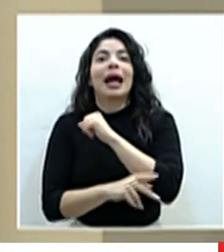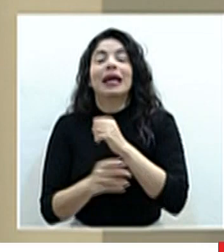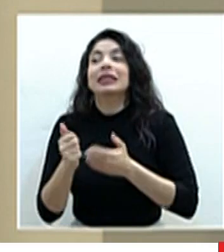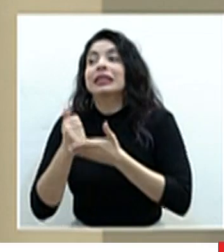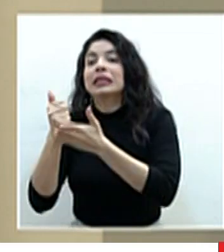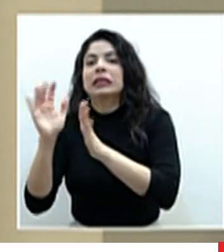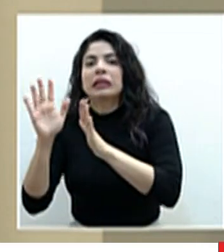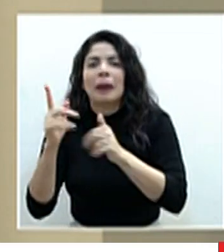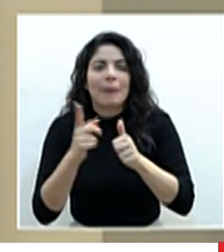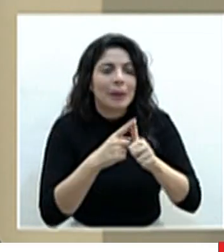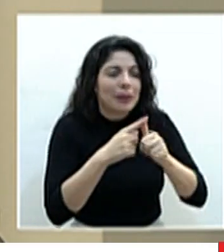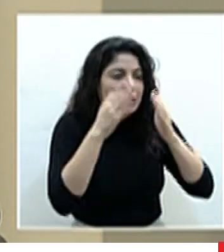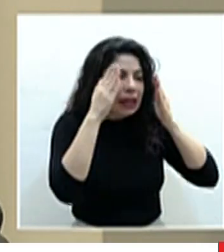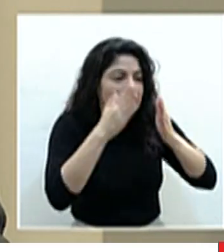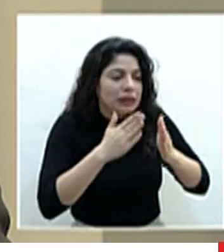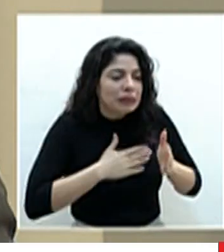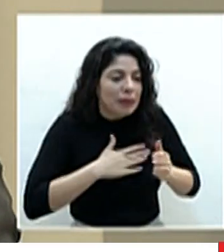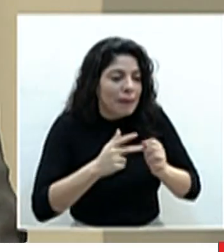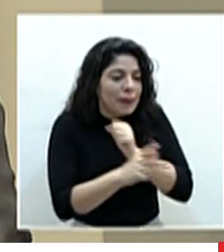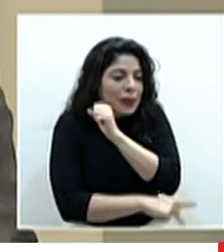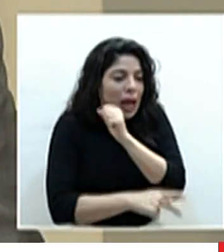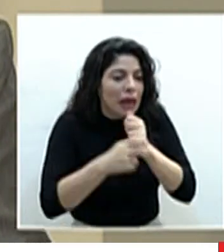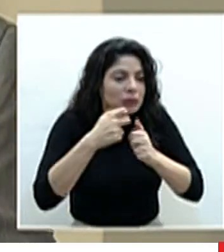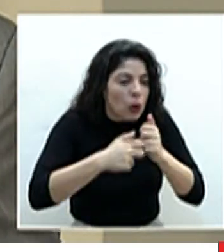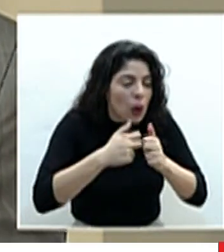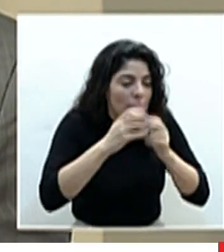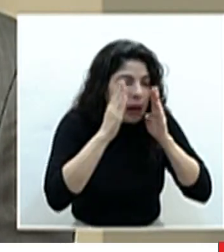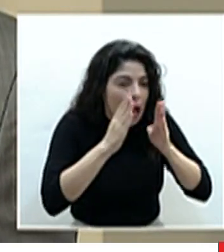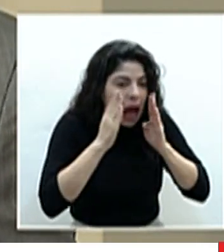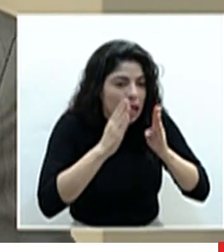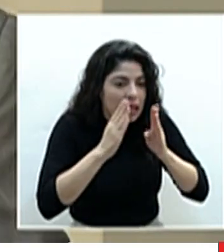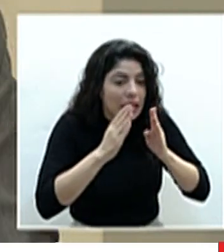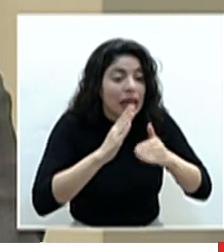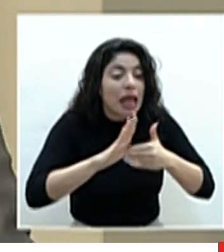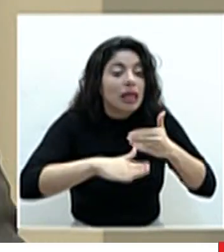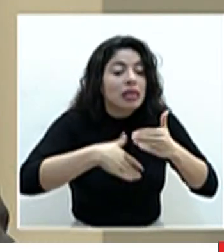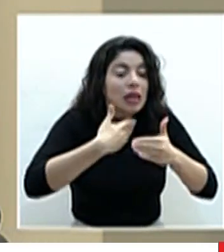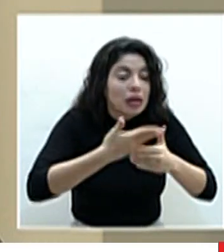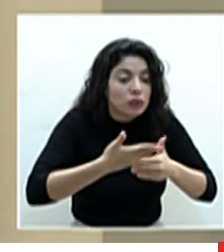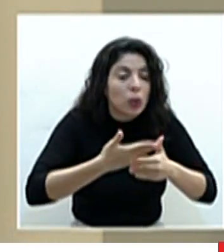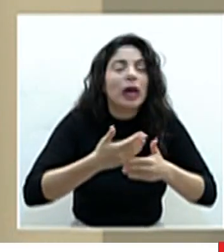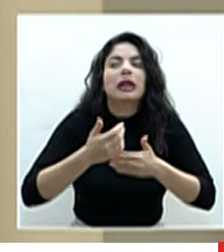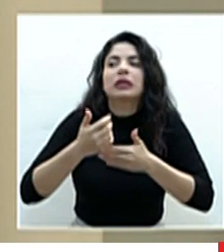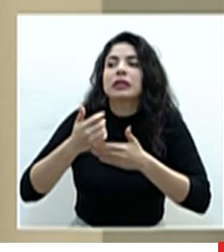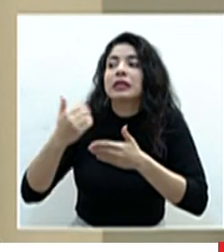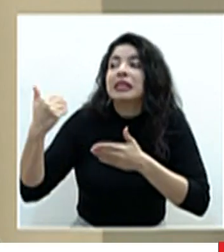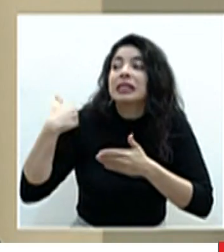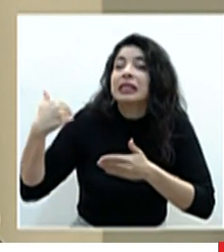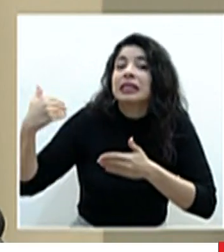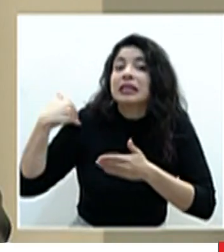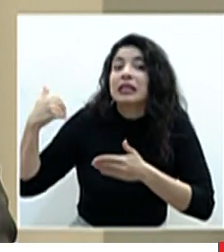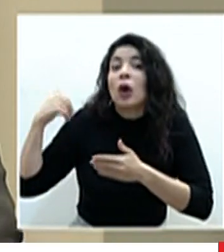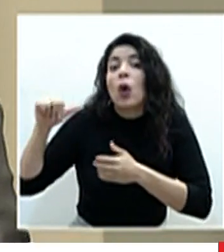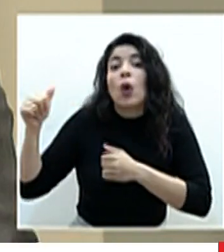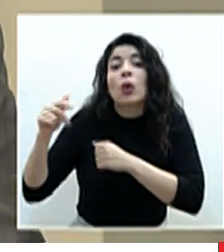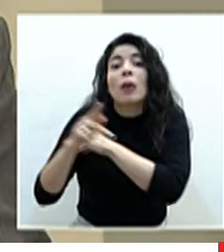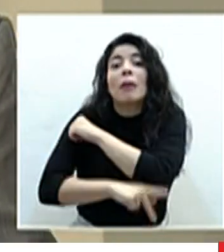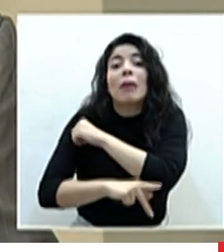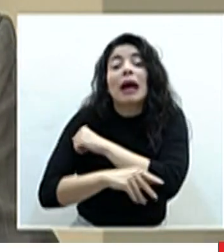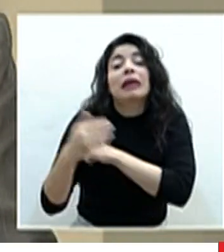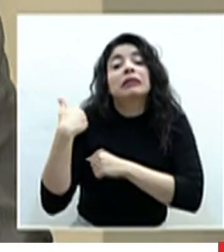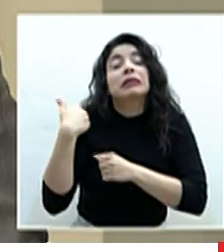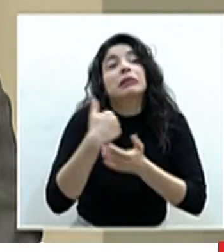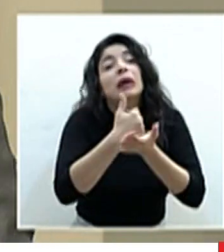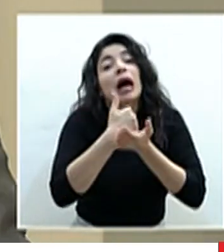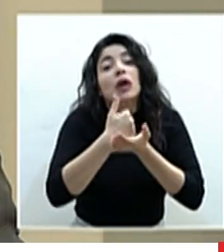su agenda doméstica prioritaria y posteriormente atendiendo los llamados que diferentes países hacen para